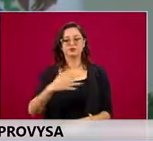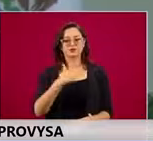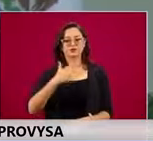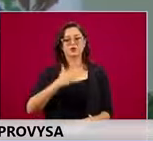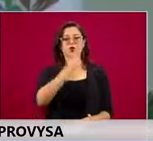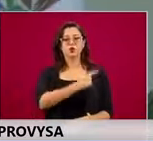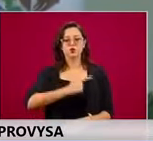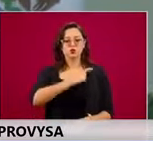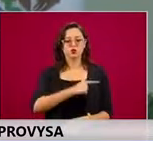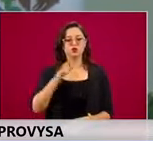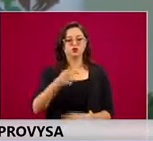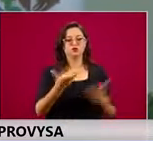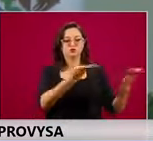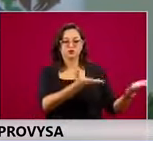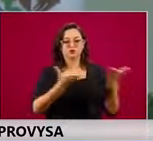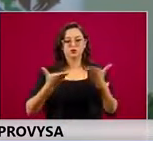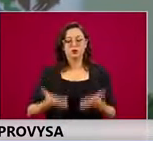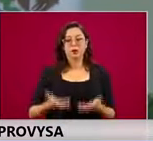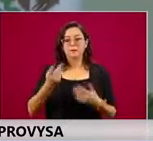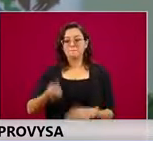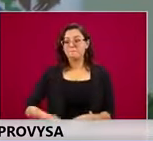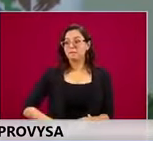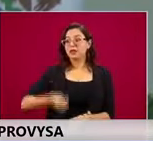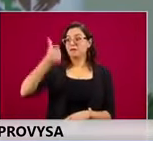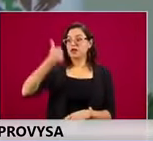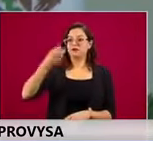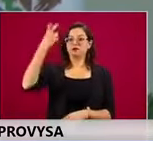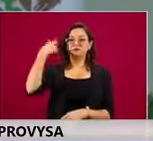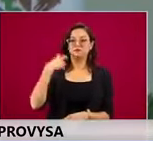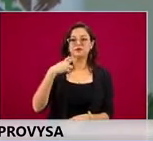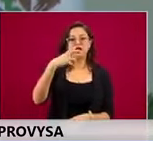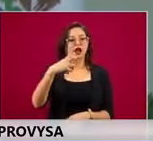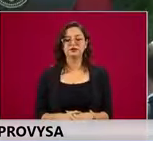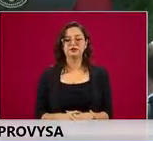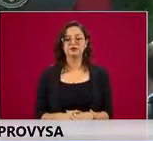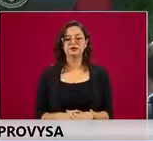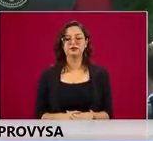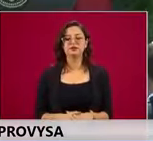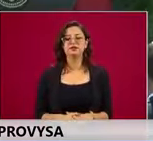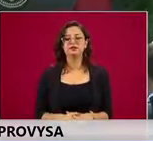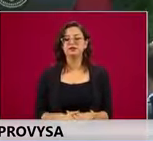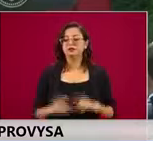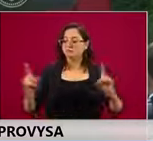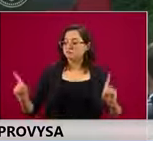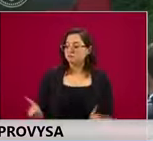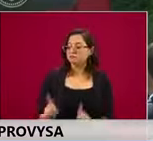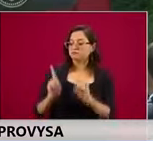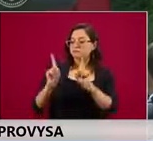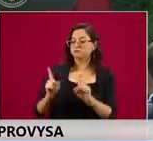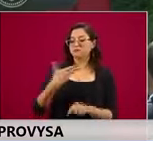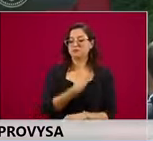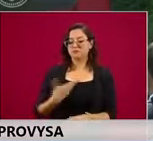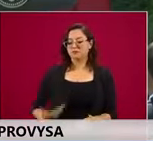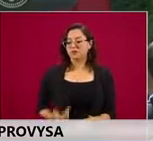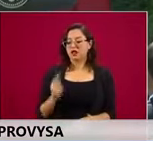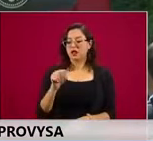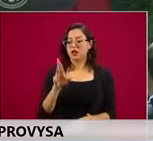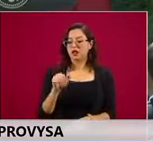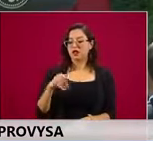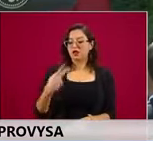hago yo aquí? Dime, yo me voy a los Estados Unidos, no sé tú, pero pues en la primera oportunidad,